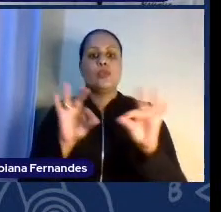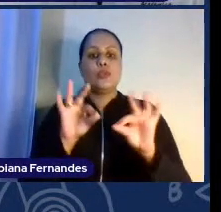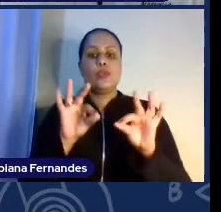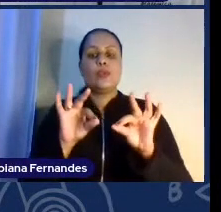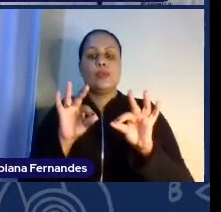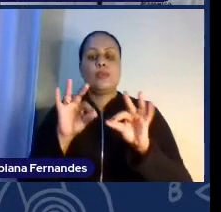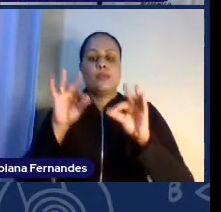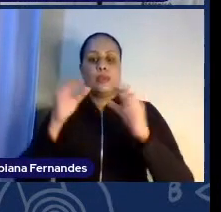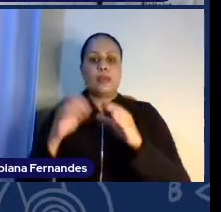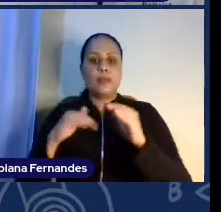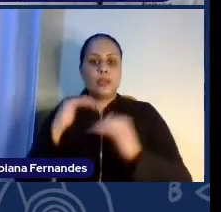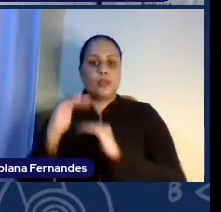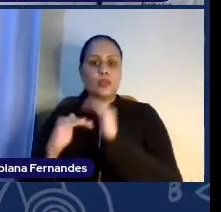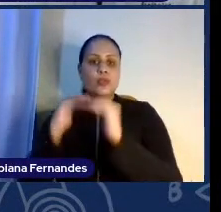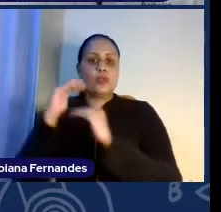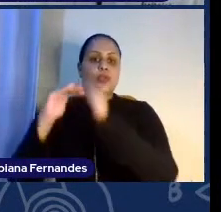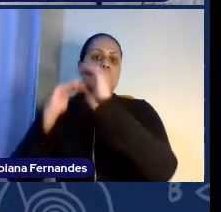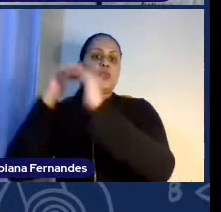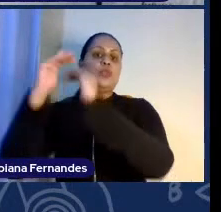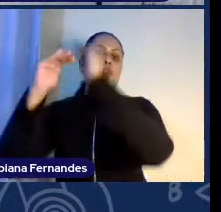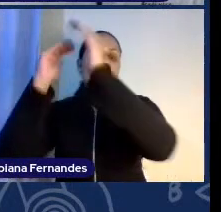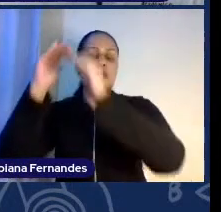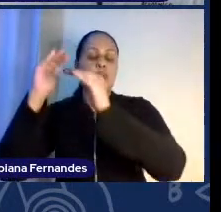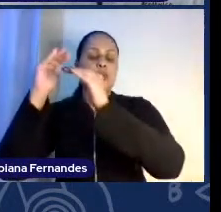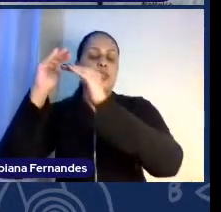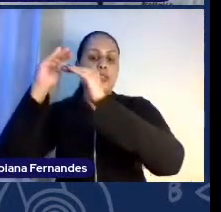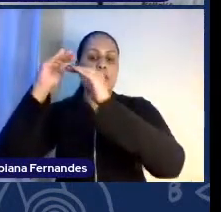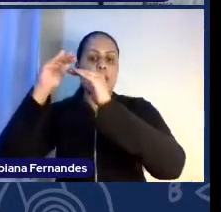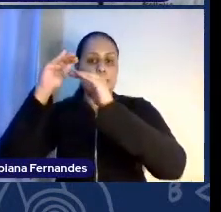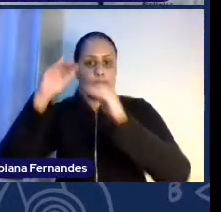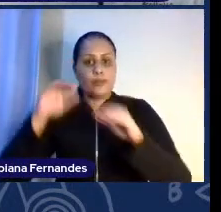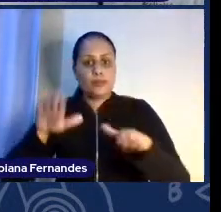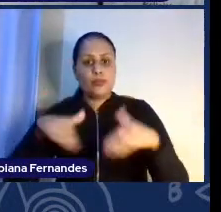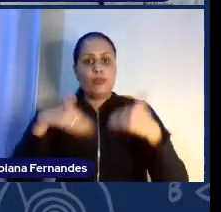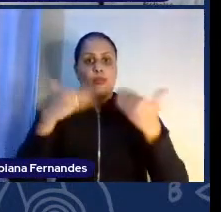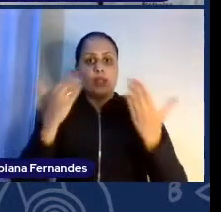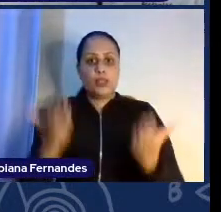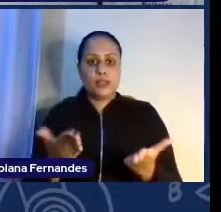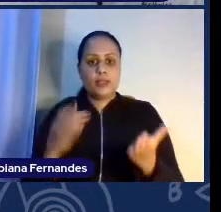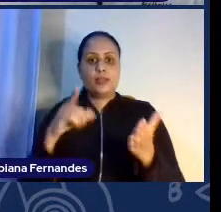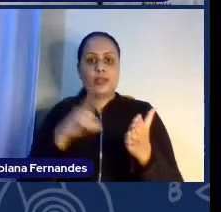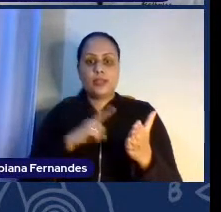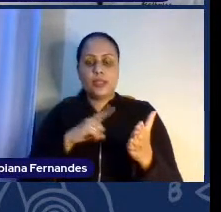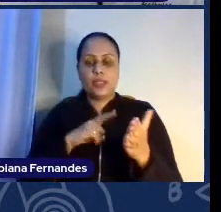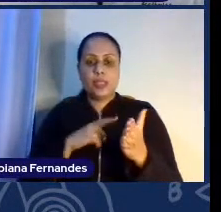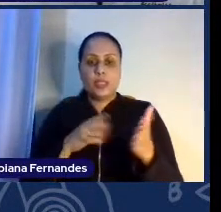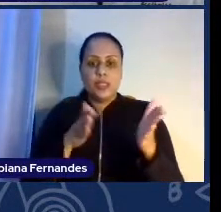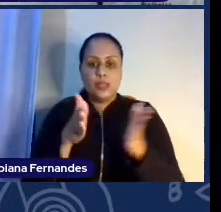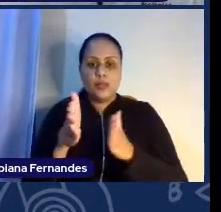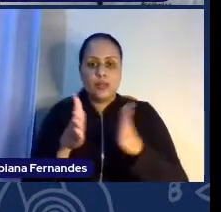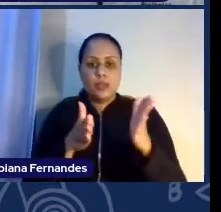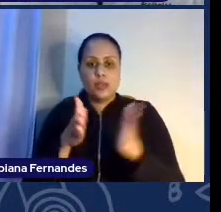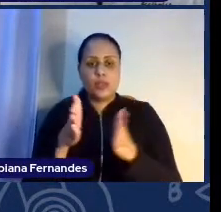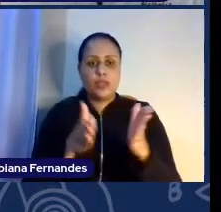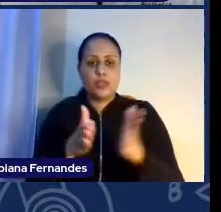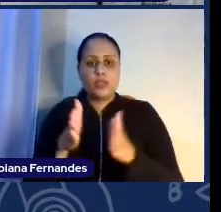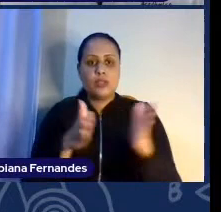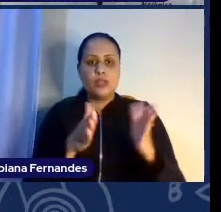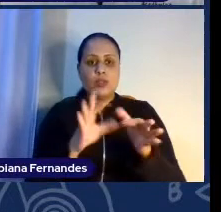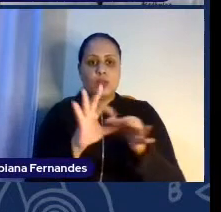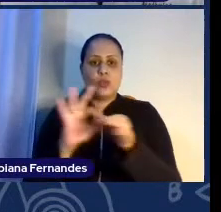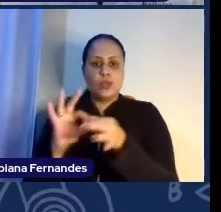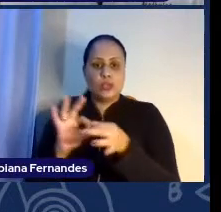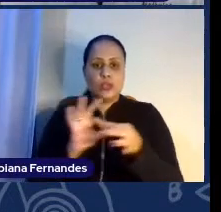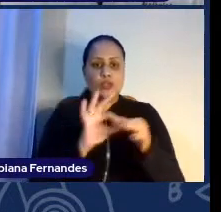función con mucha precisión. Así que intervienen factores de tipo de conectividad